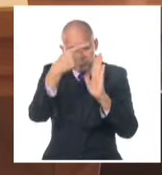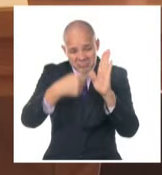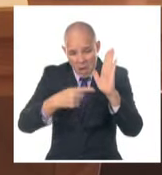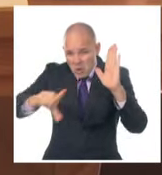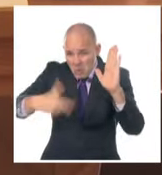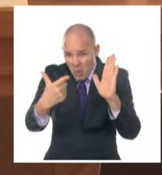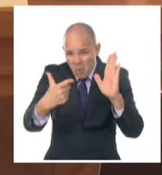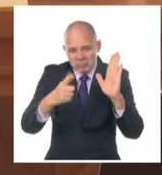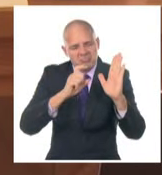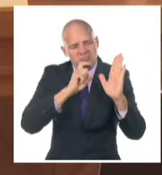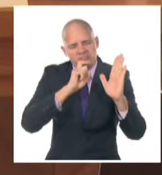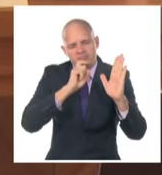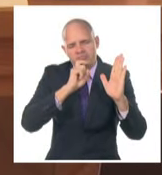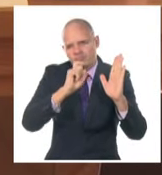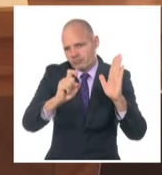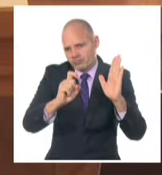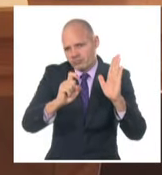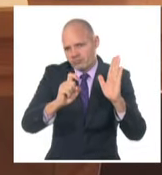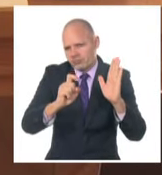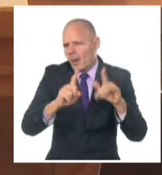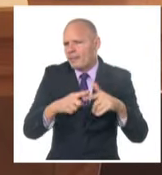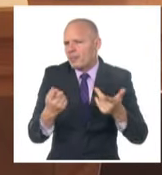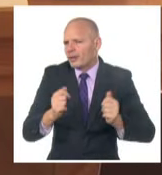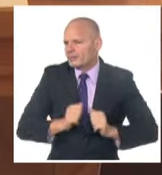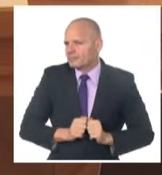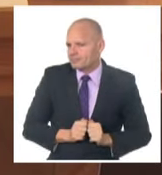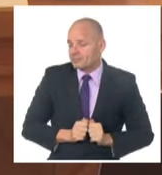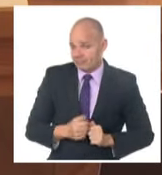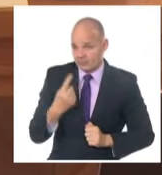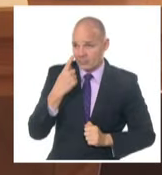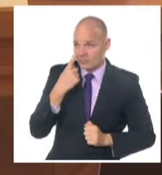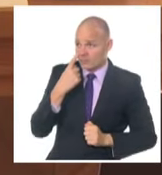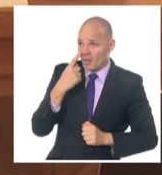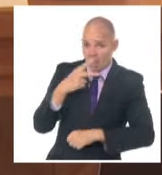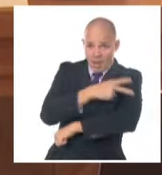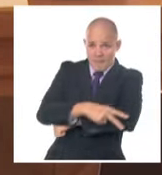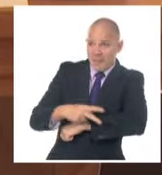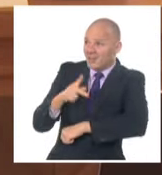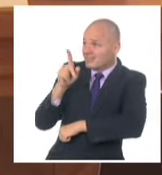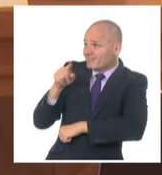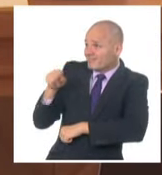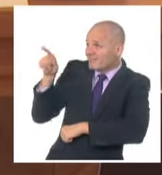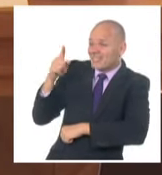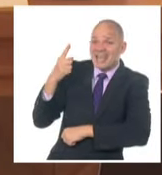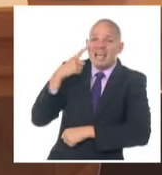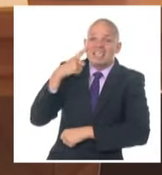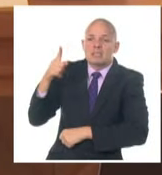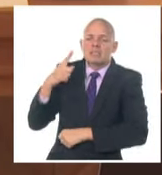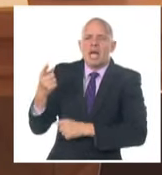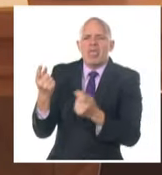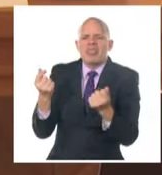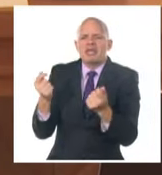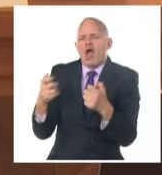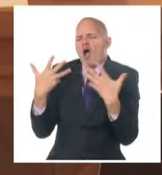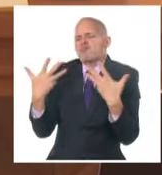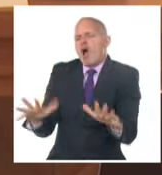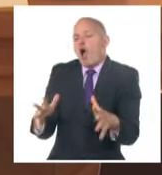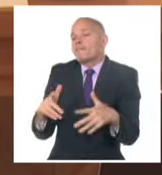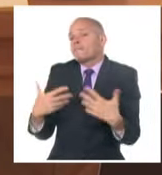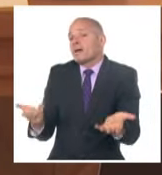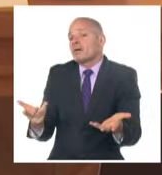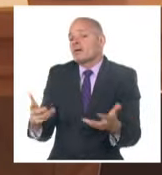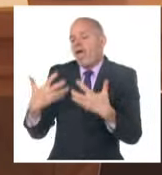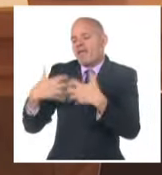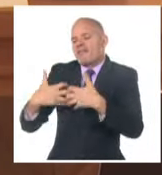alcanzan cifras exorbitantes sin precedentes. El cambio climático amenaza